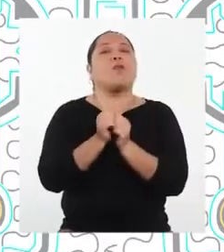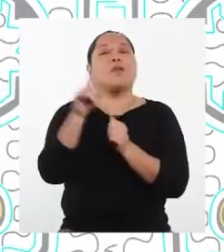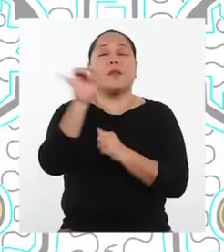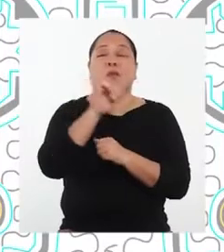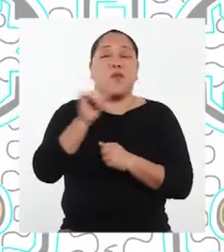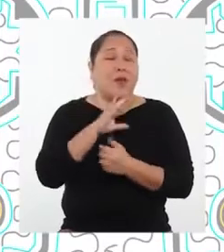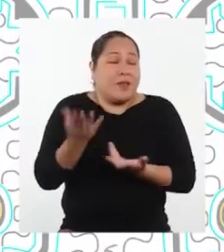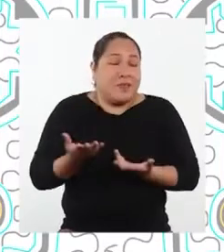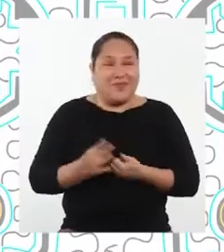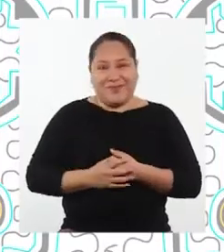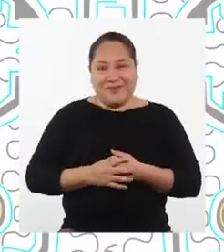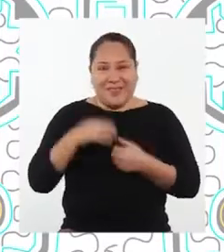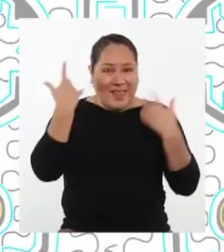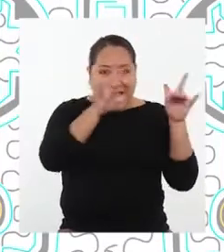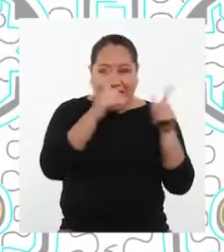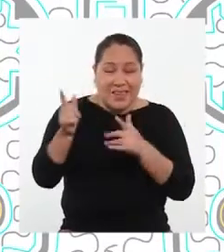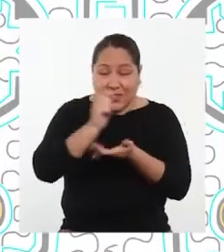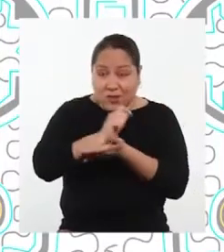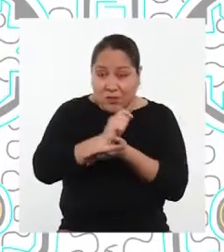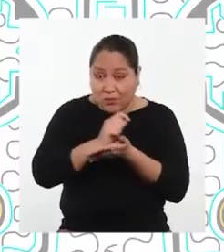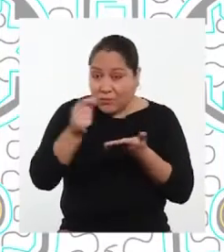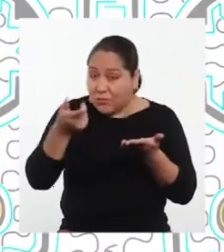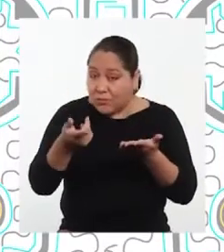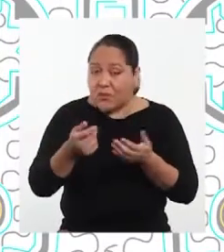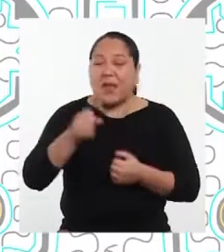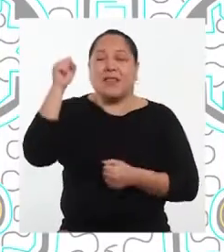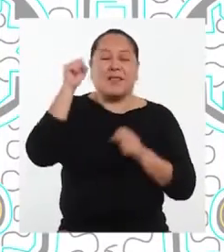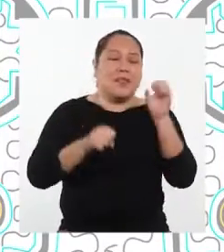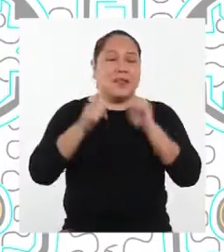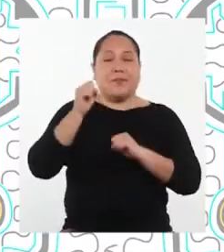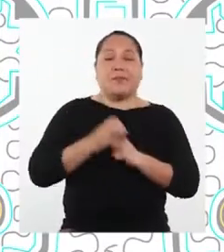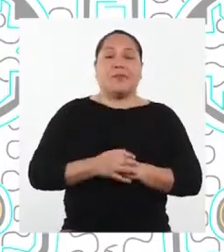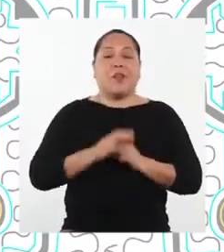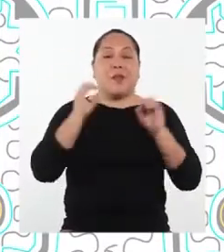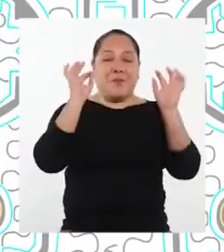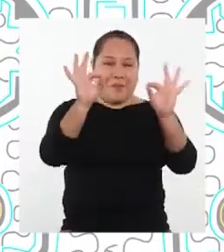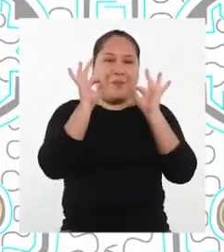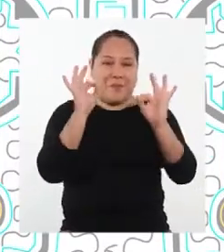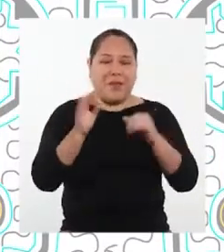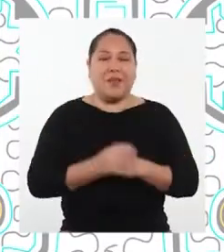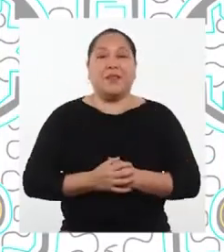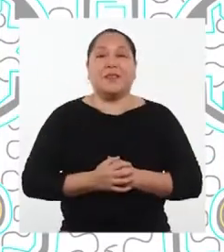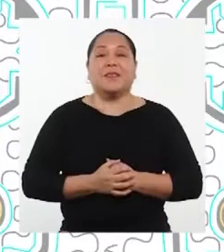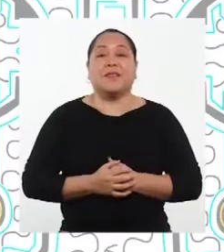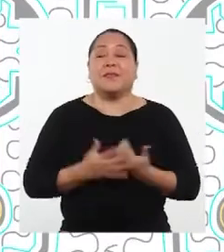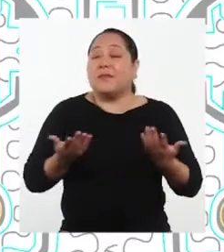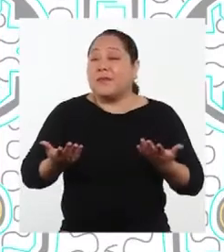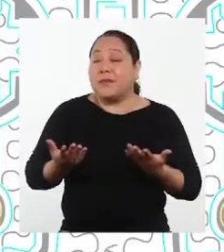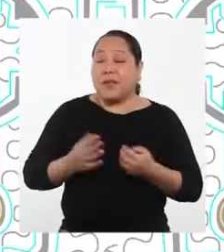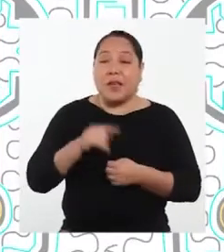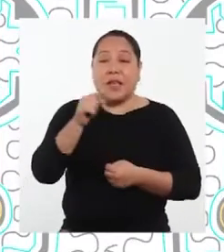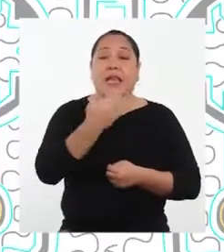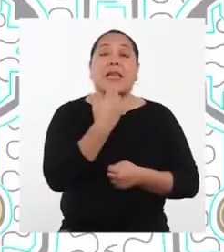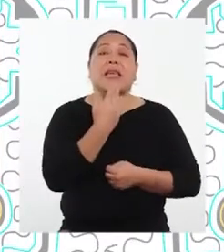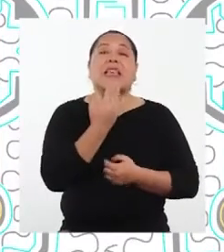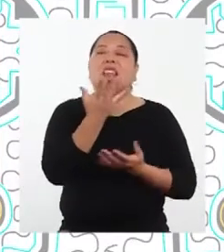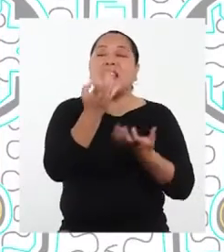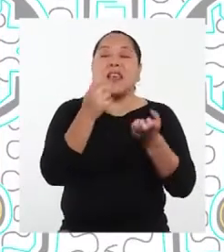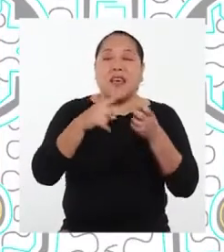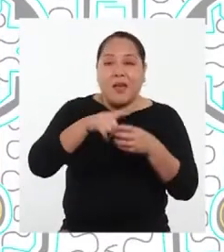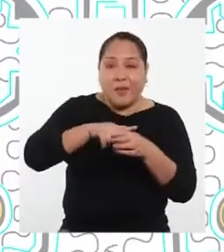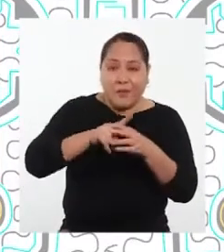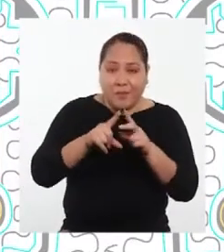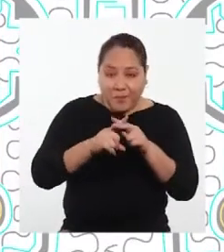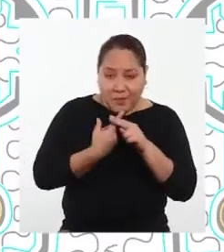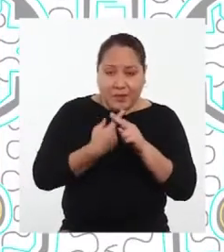pueden acompañarnos como siempre. ¿Ya tienen listos sus apuntes? ¡Sí! ¡Genial! Entonces, ¿quién